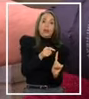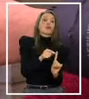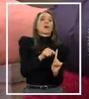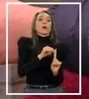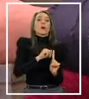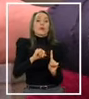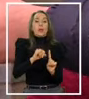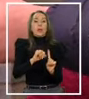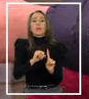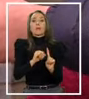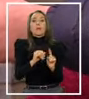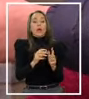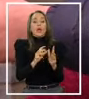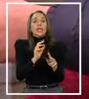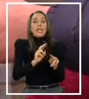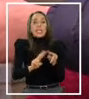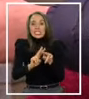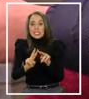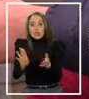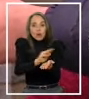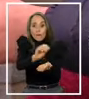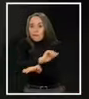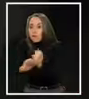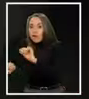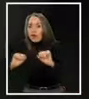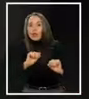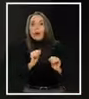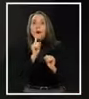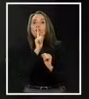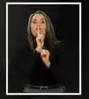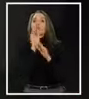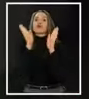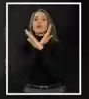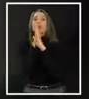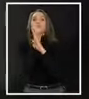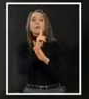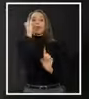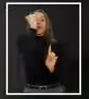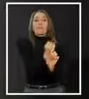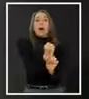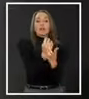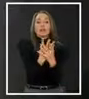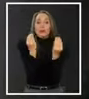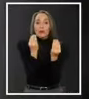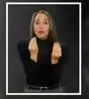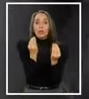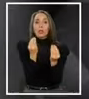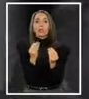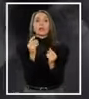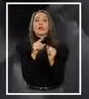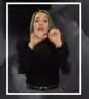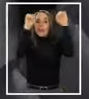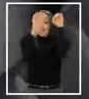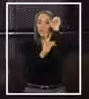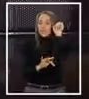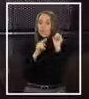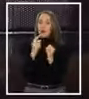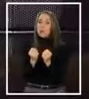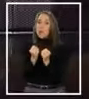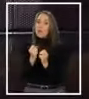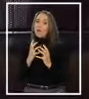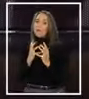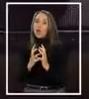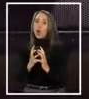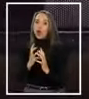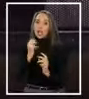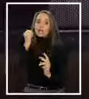acciones para ocultar la evidencia del homicidio. Un crimen de inusitada violencia para el Ministerio Público, lo que queda en evidencia